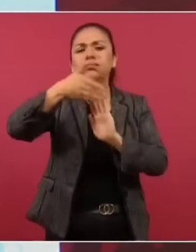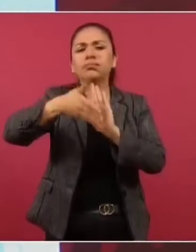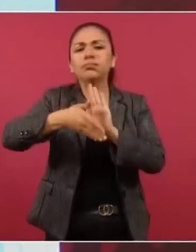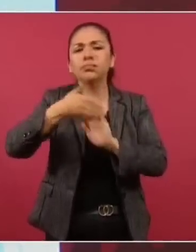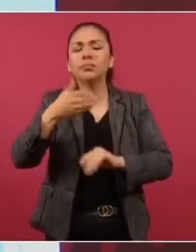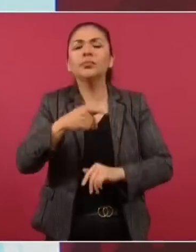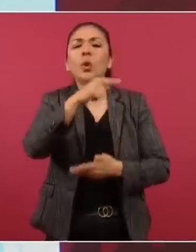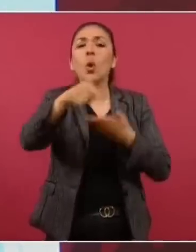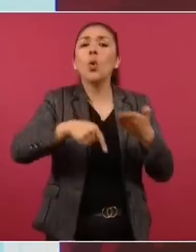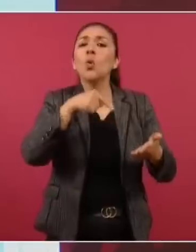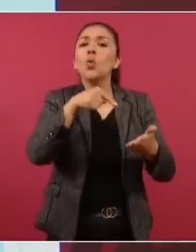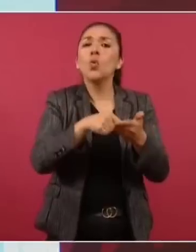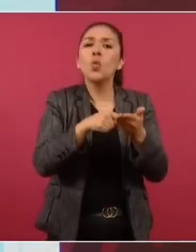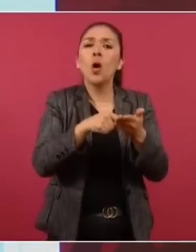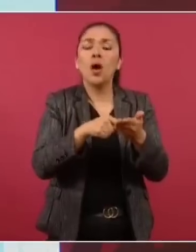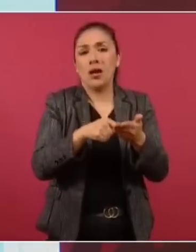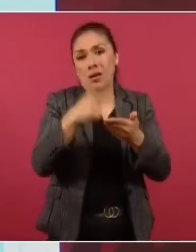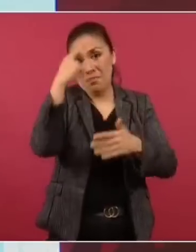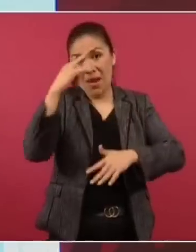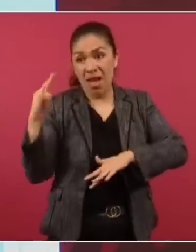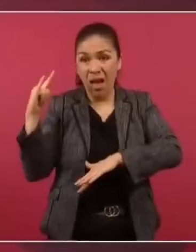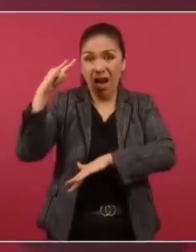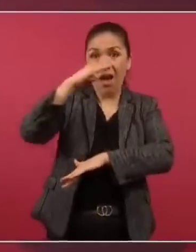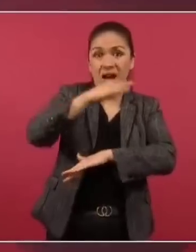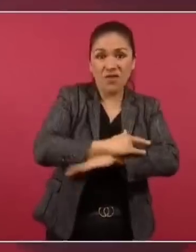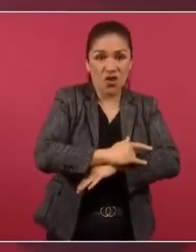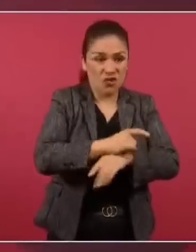el hangar para el avión,